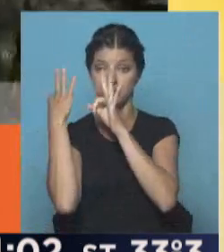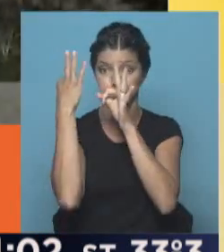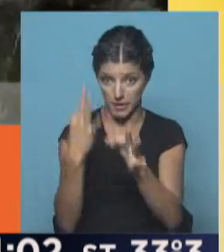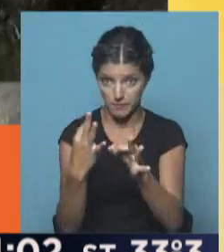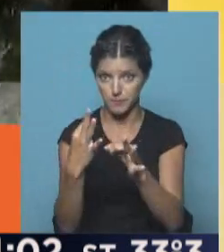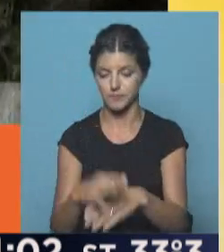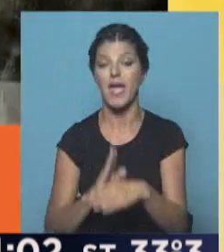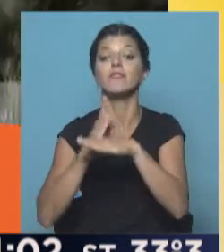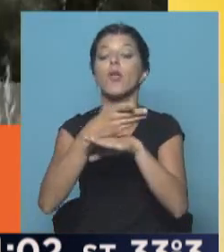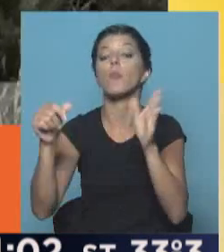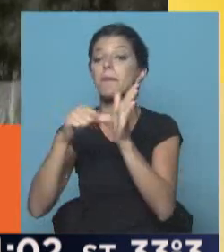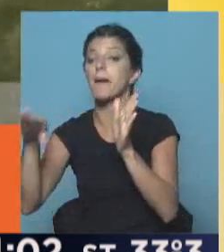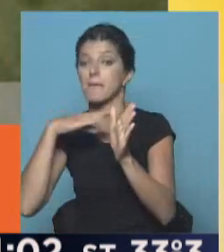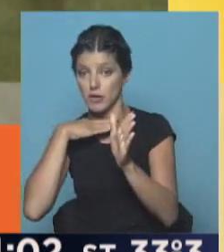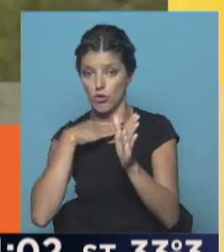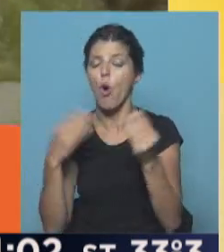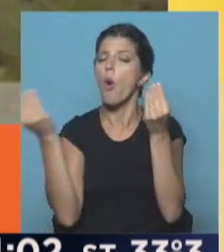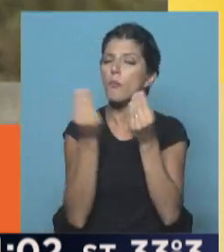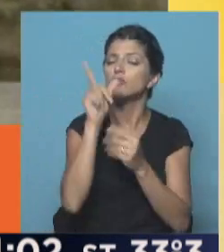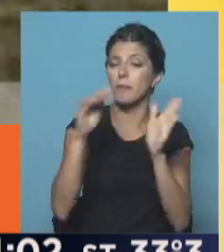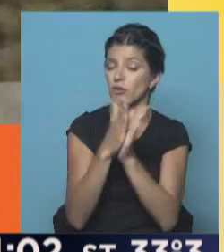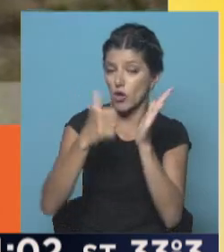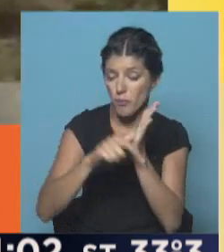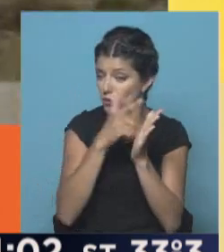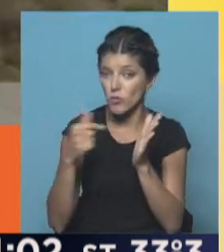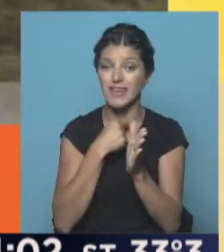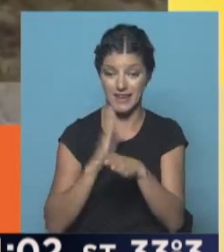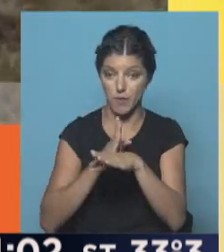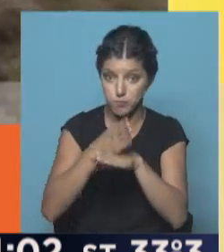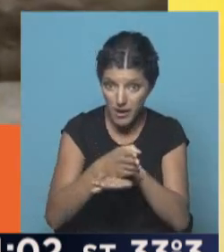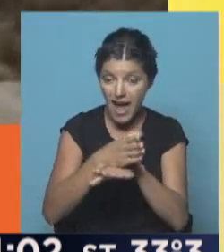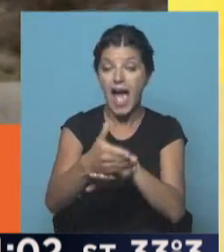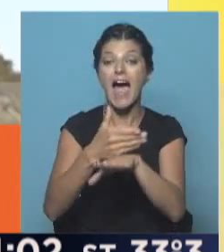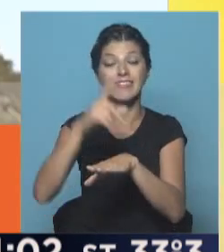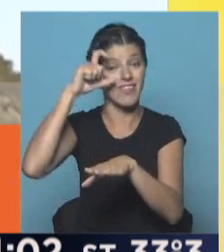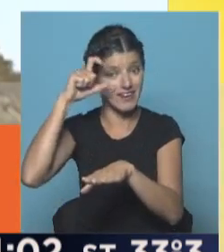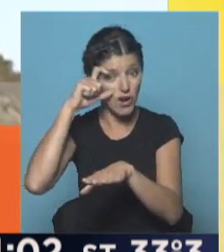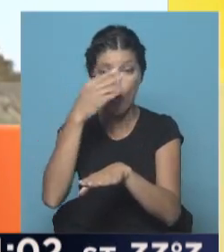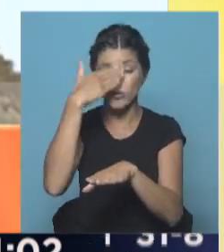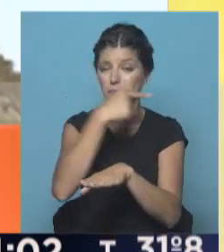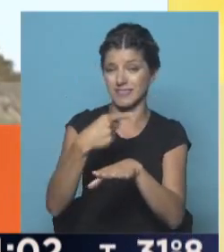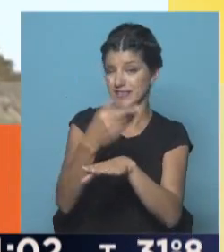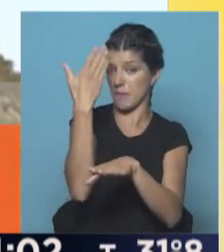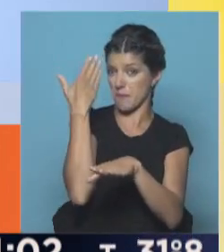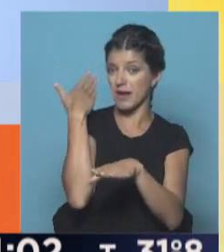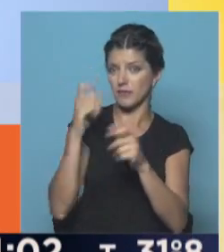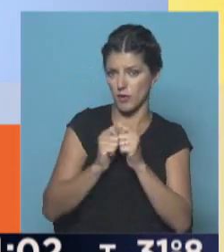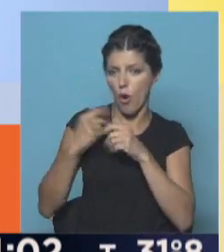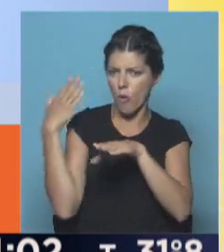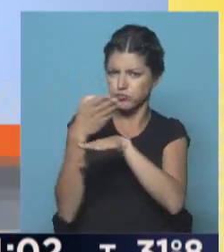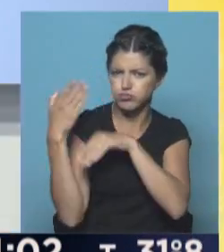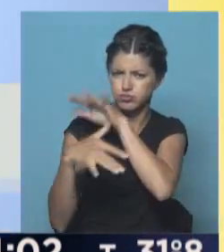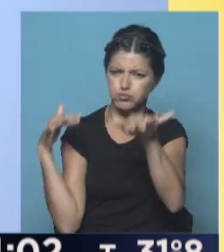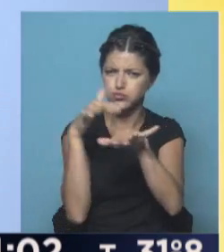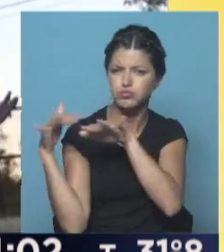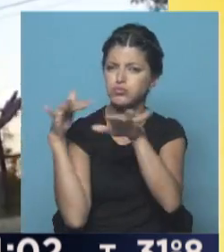México. La cantidad de ilegales que intentan cruzar antes de enero creció en las últimas semanas por el temor a Donald Trump y a sus